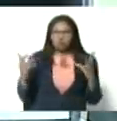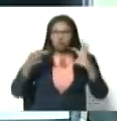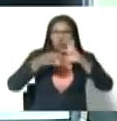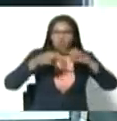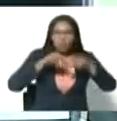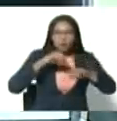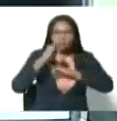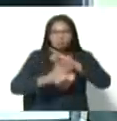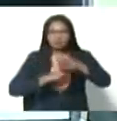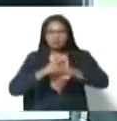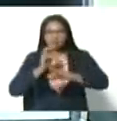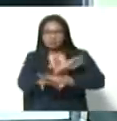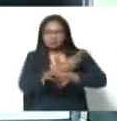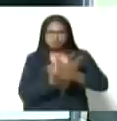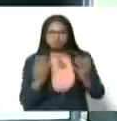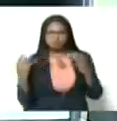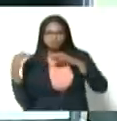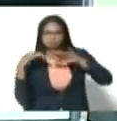internacionales, todas las superpotencias,